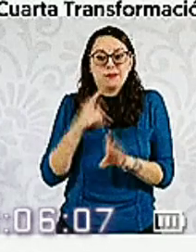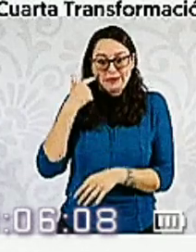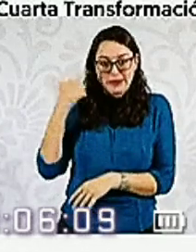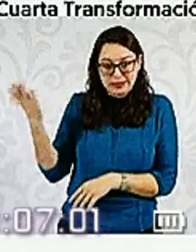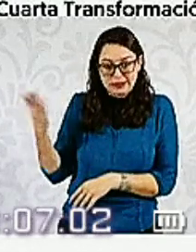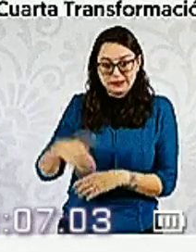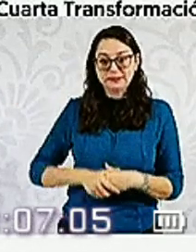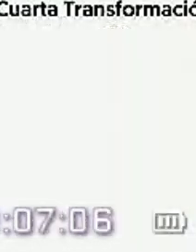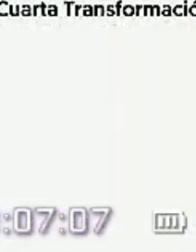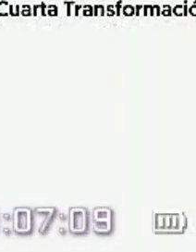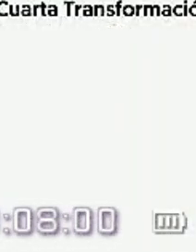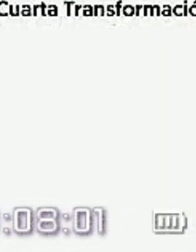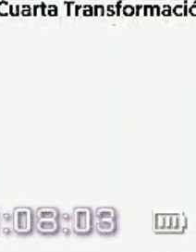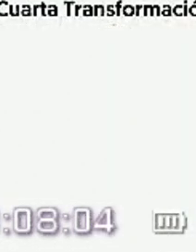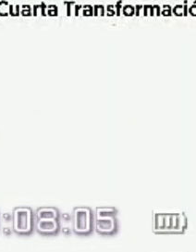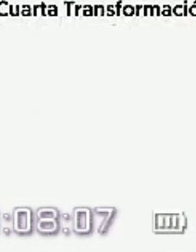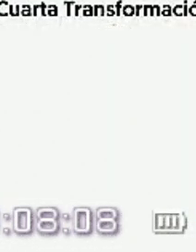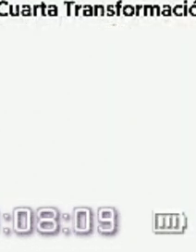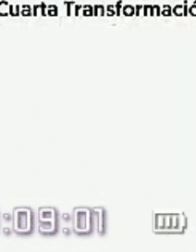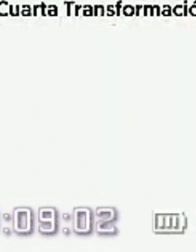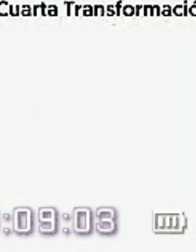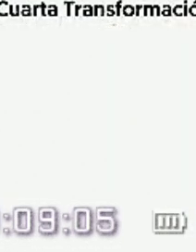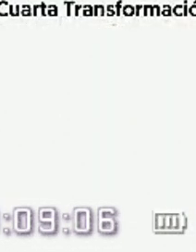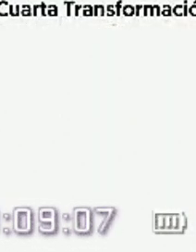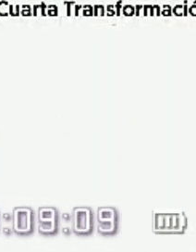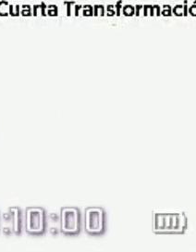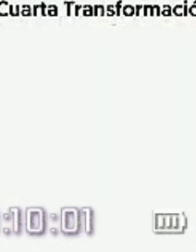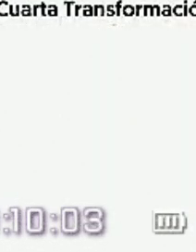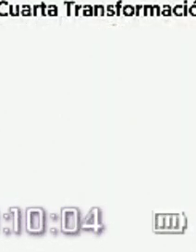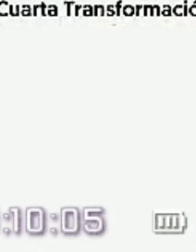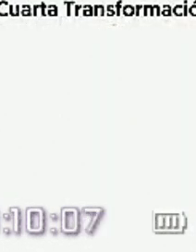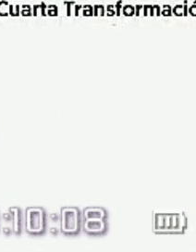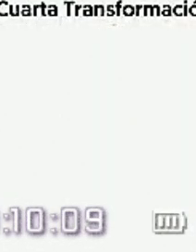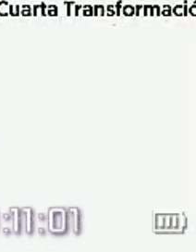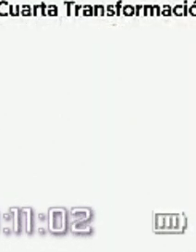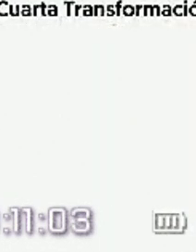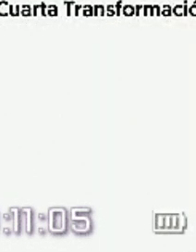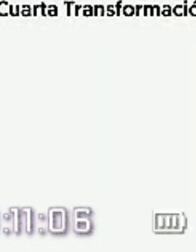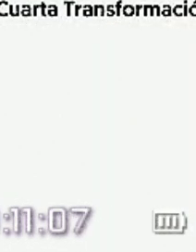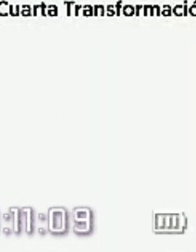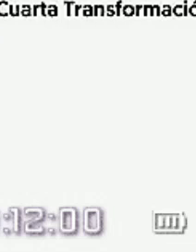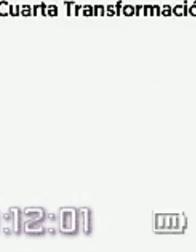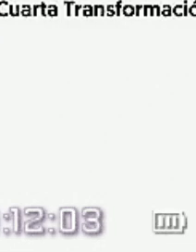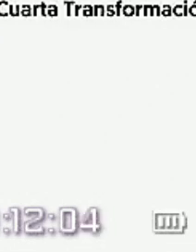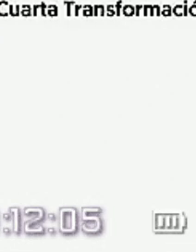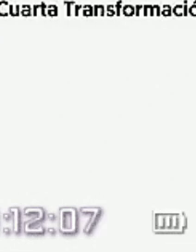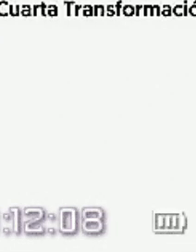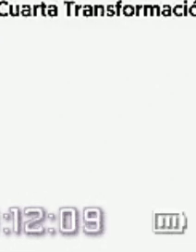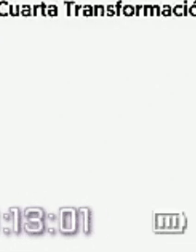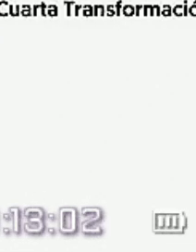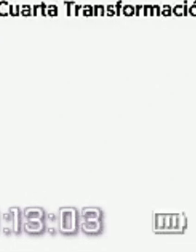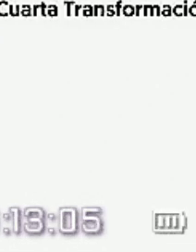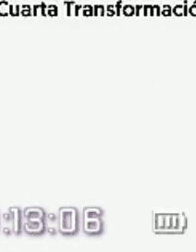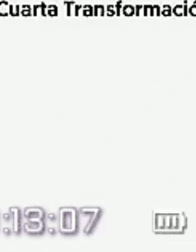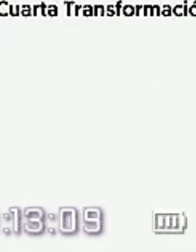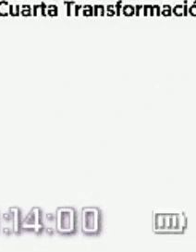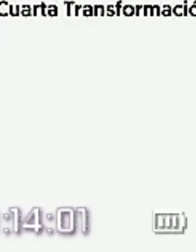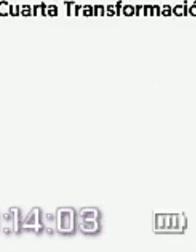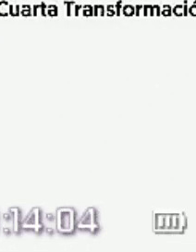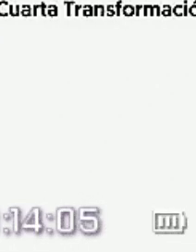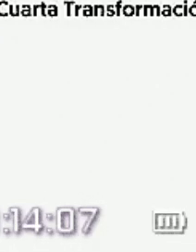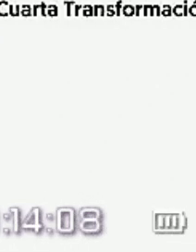dinero, ¿no? Si nosotros habláramos, por ejemplo, de México con ese estándar internacional, pues podrían ser alrededor de